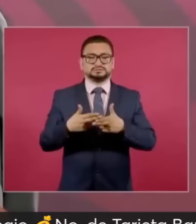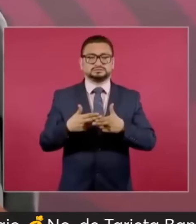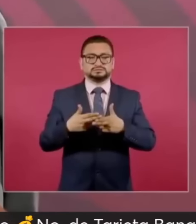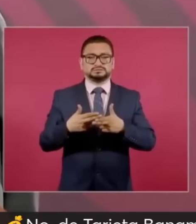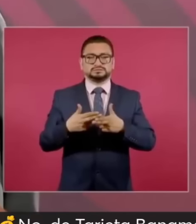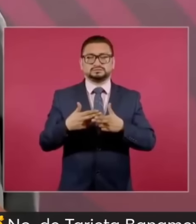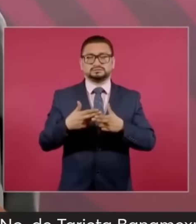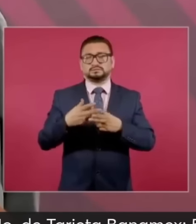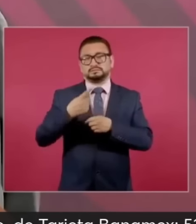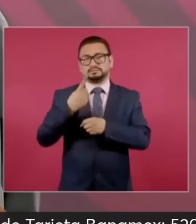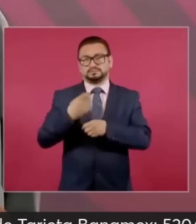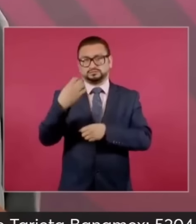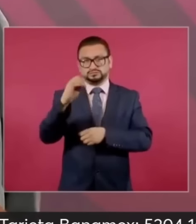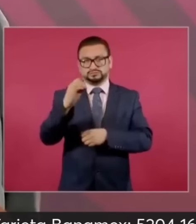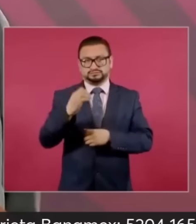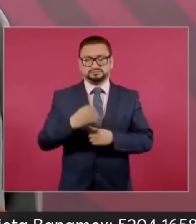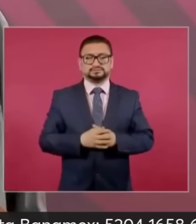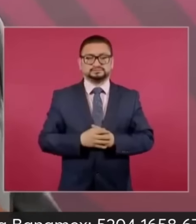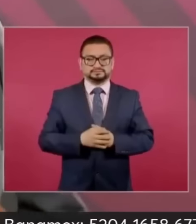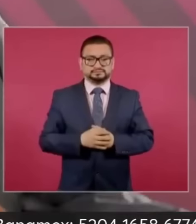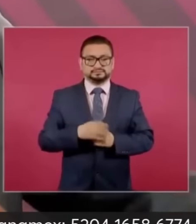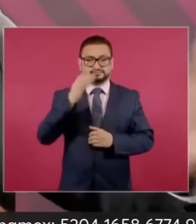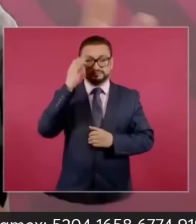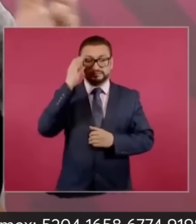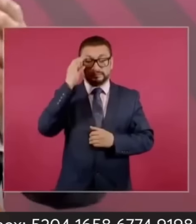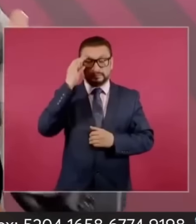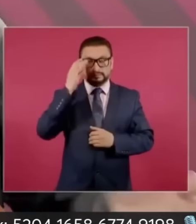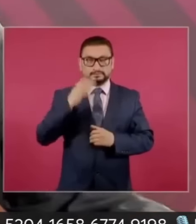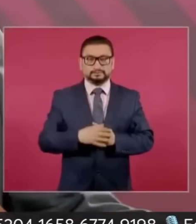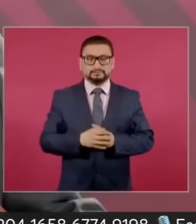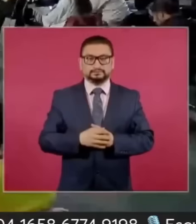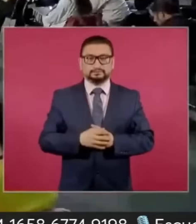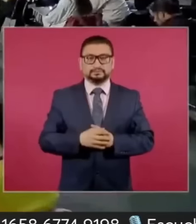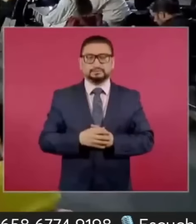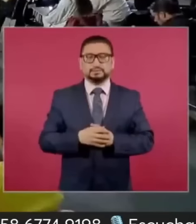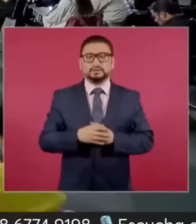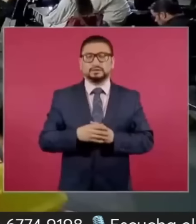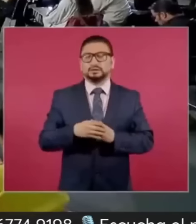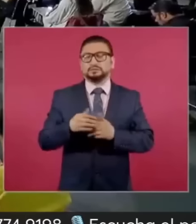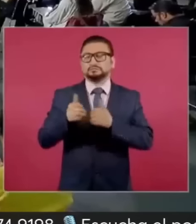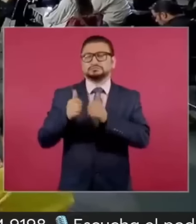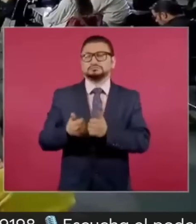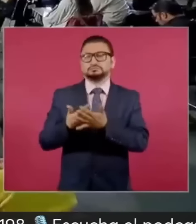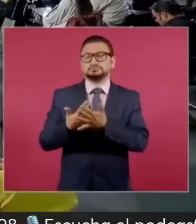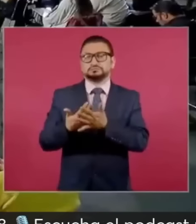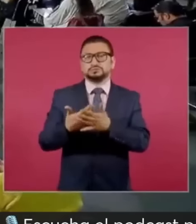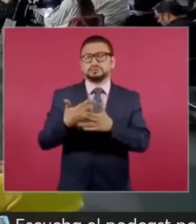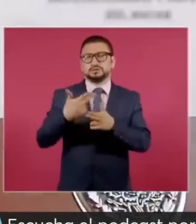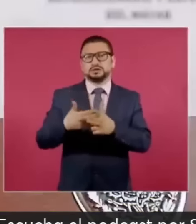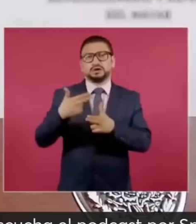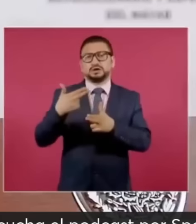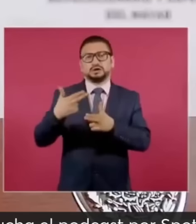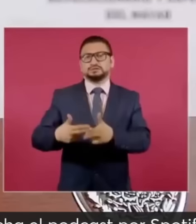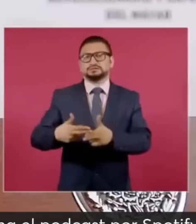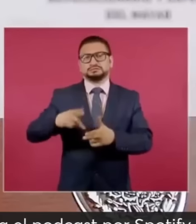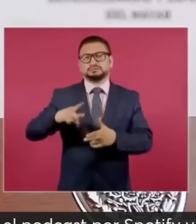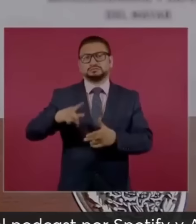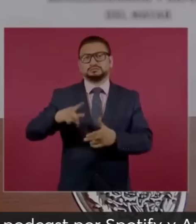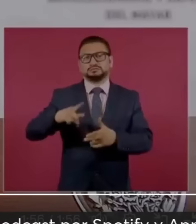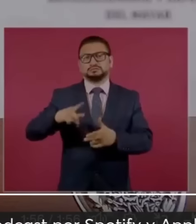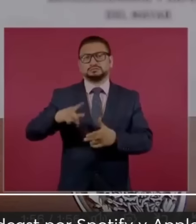el día 1 de octubre. O sea que va a quedarse hasta que concluya el gobierno.